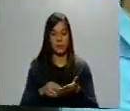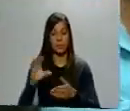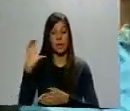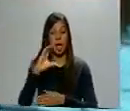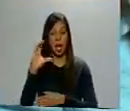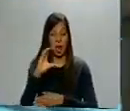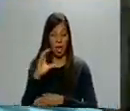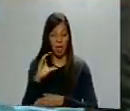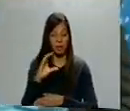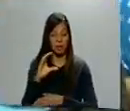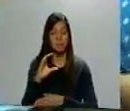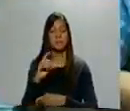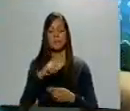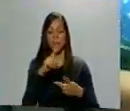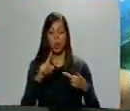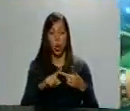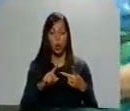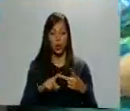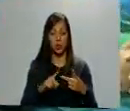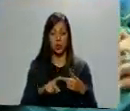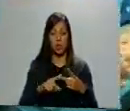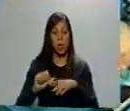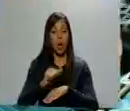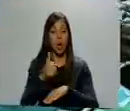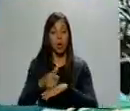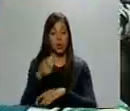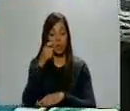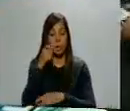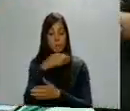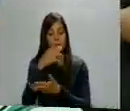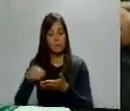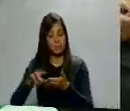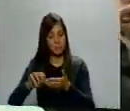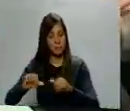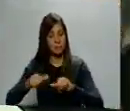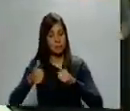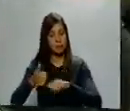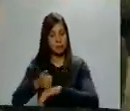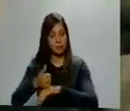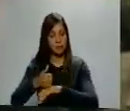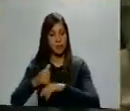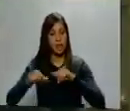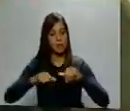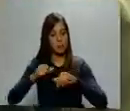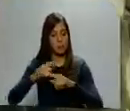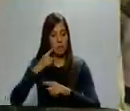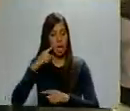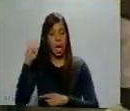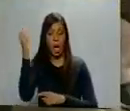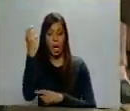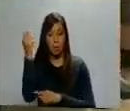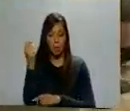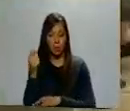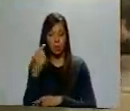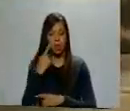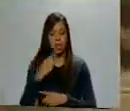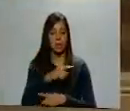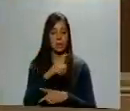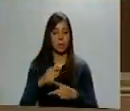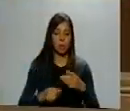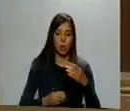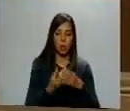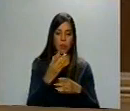de Caracas; dos, una junta de liquidación del distrito del Alto Apure. Esta junta de liquidación estará constituida por